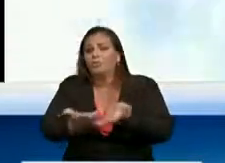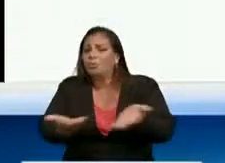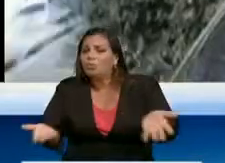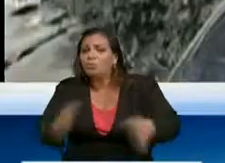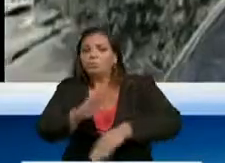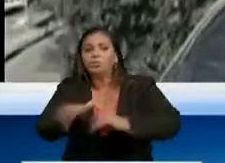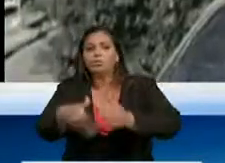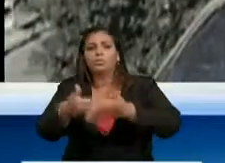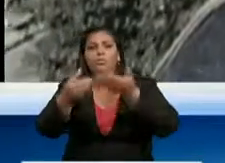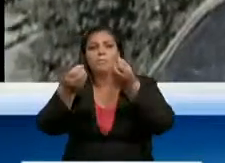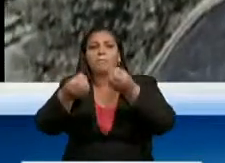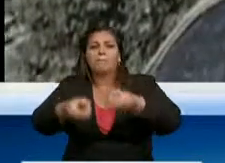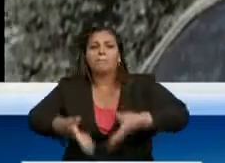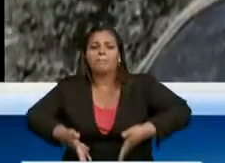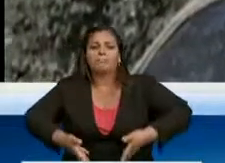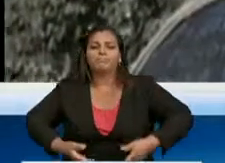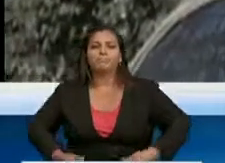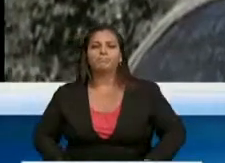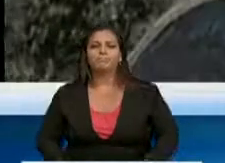nada.